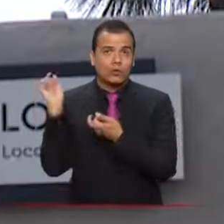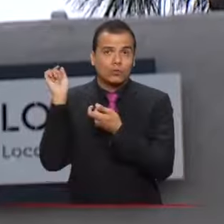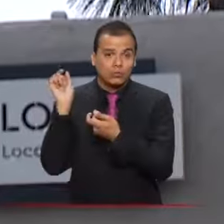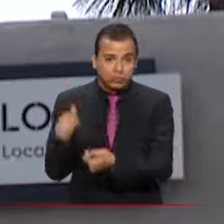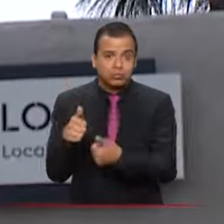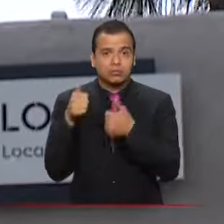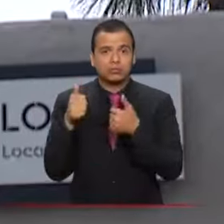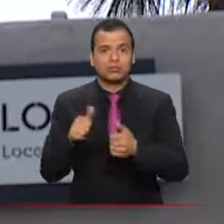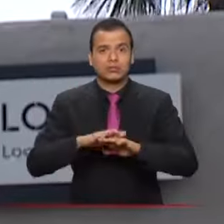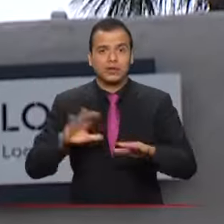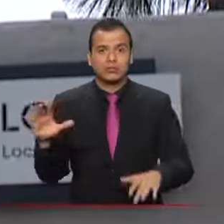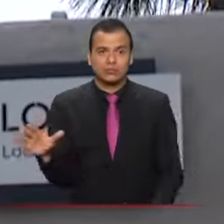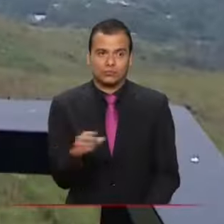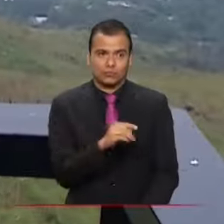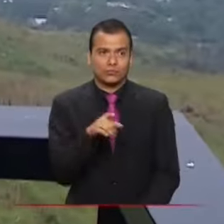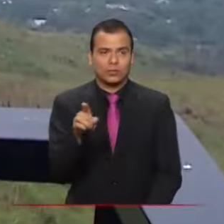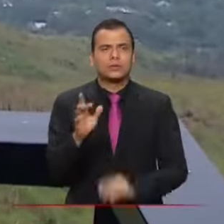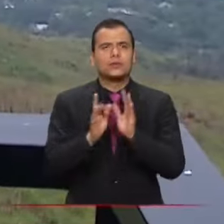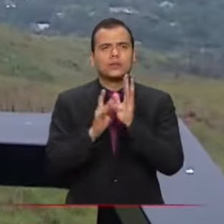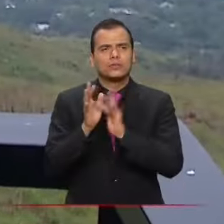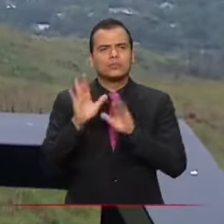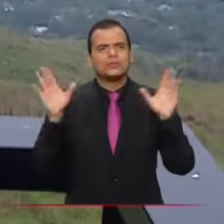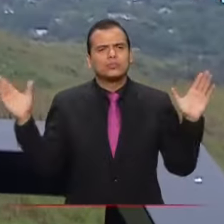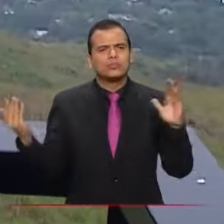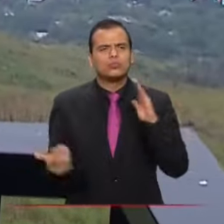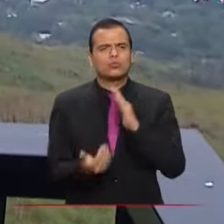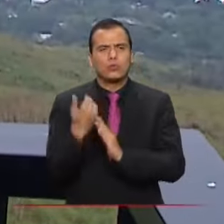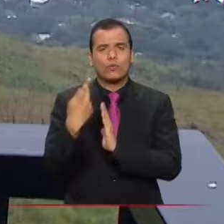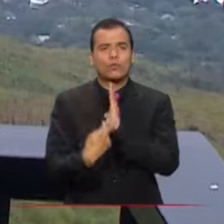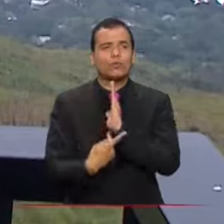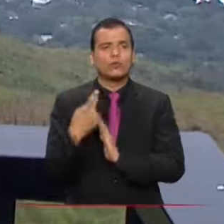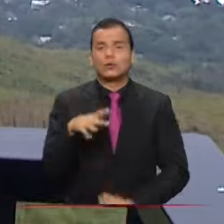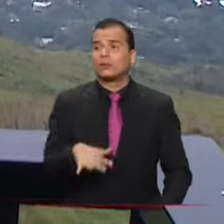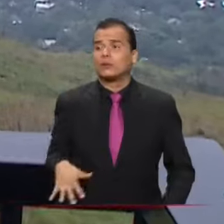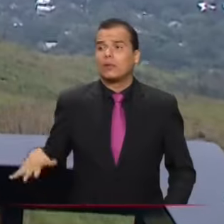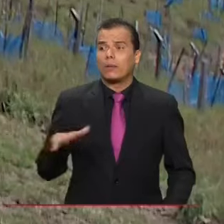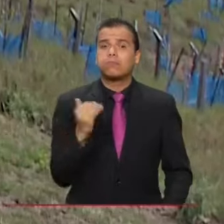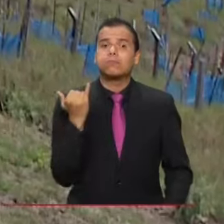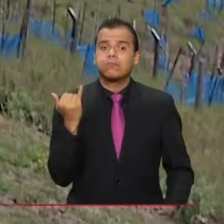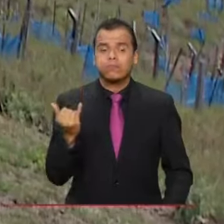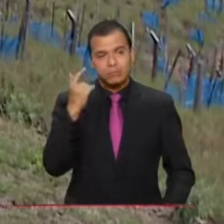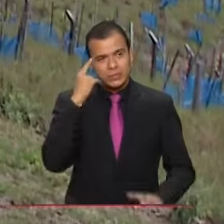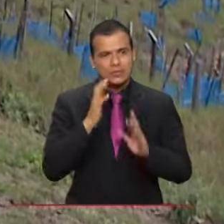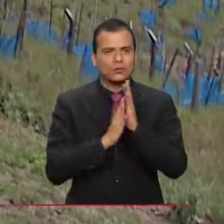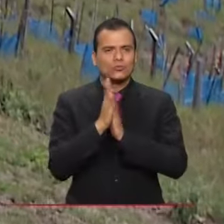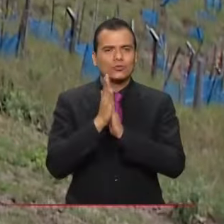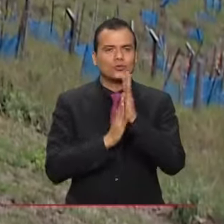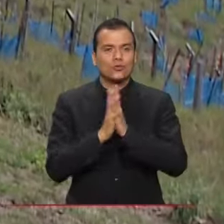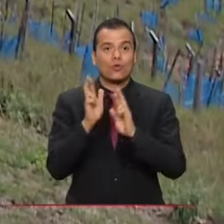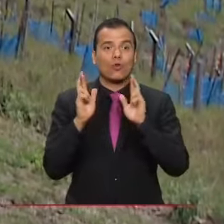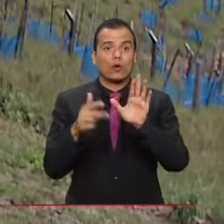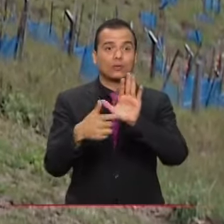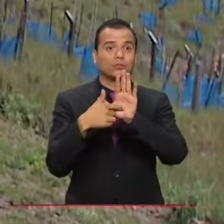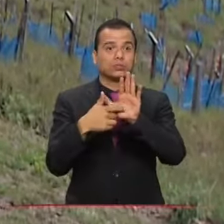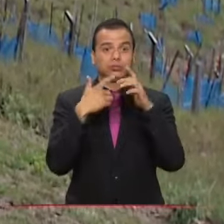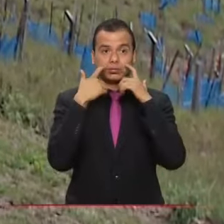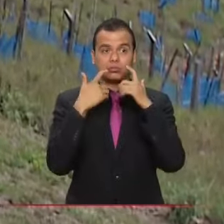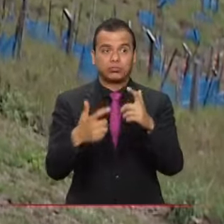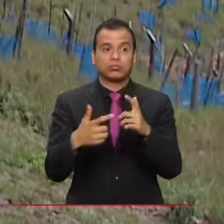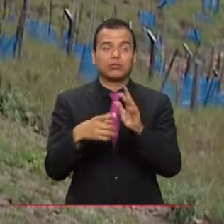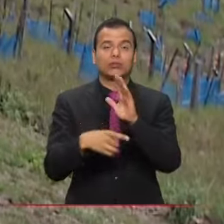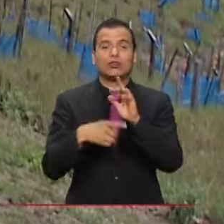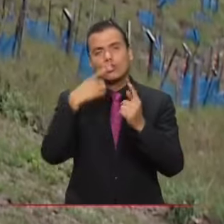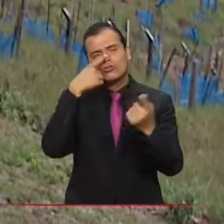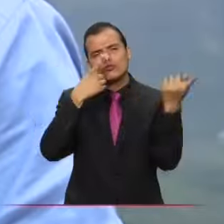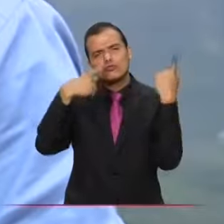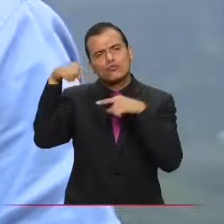invertir. Este ecoparque con miradores, senderos, el monumento y sala de eventos busca ser polo de una nueva etapa de desarrollo turístico a la